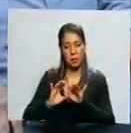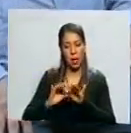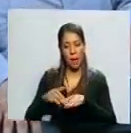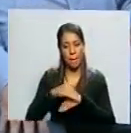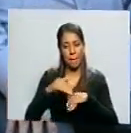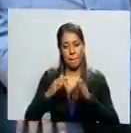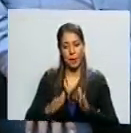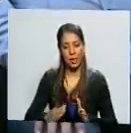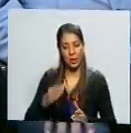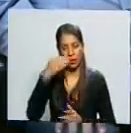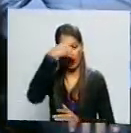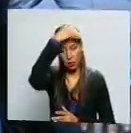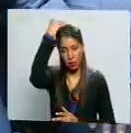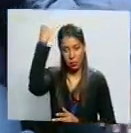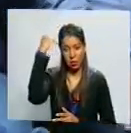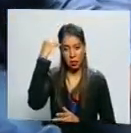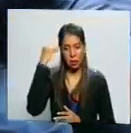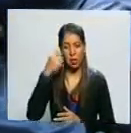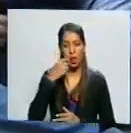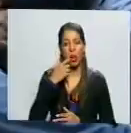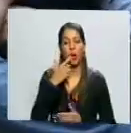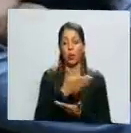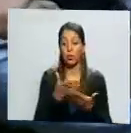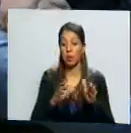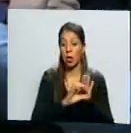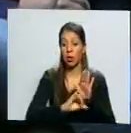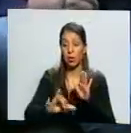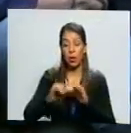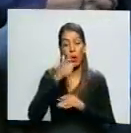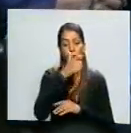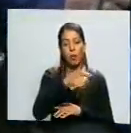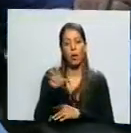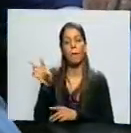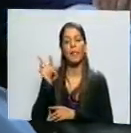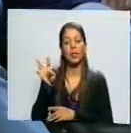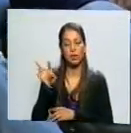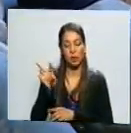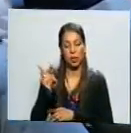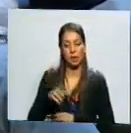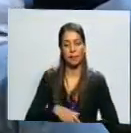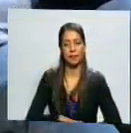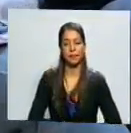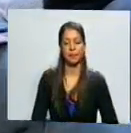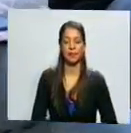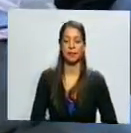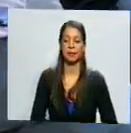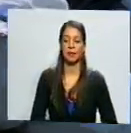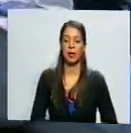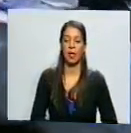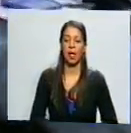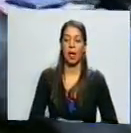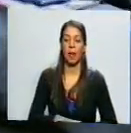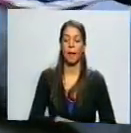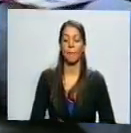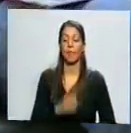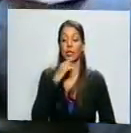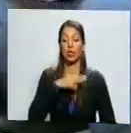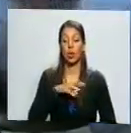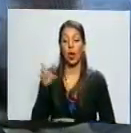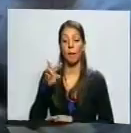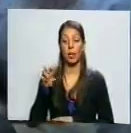colega constituyente, pueblo de Venezuela. En medio de este momento